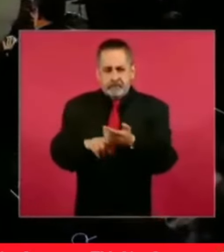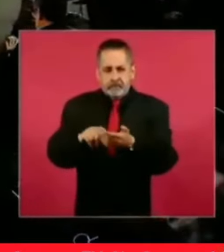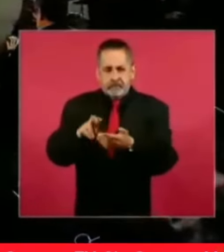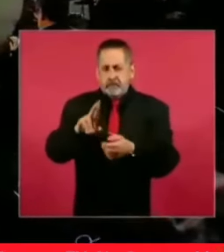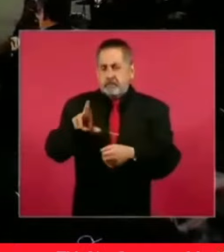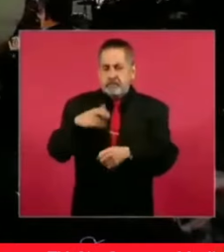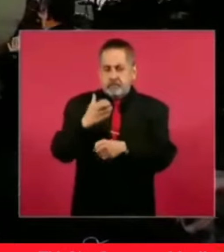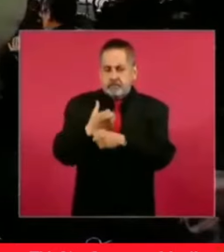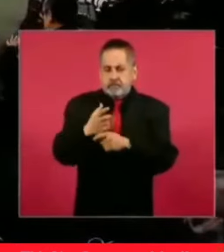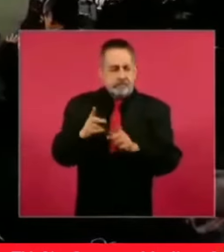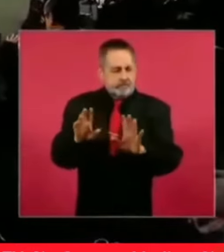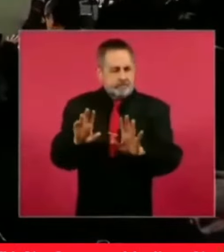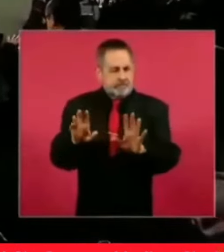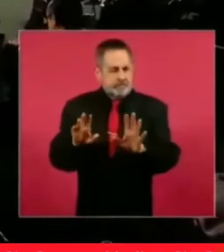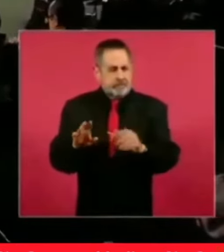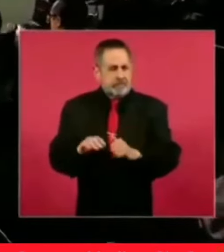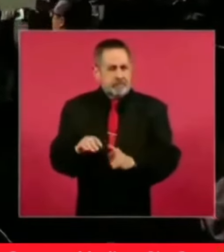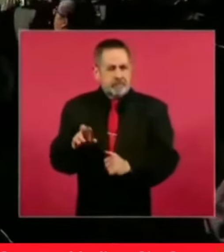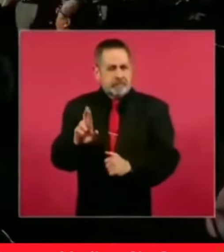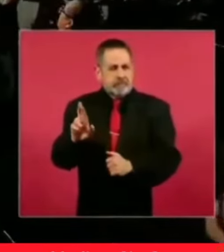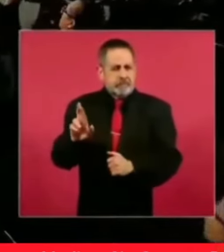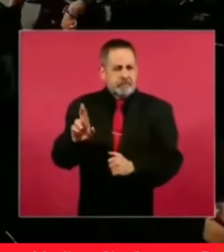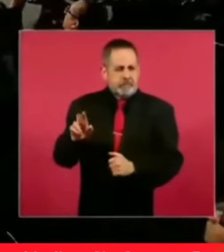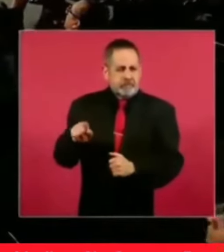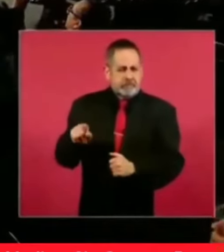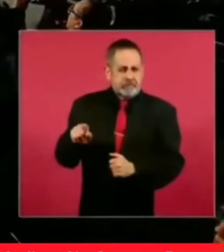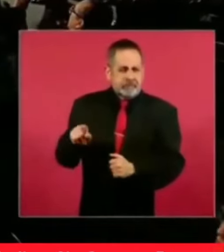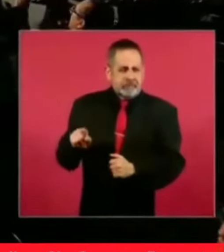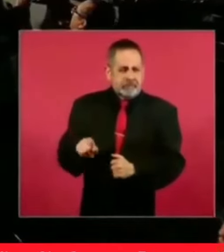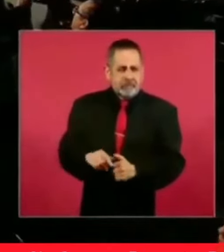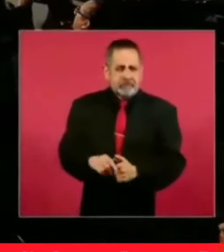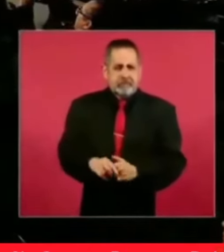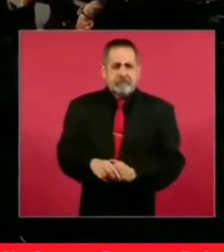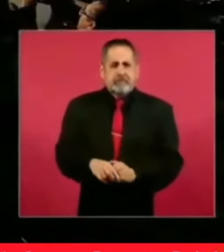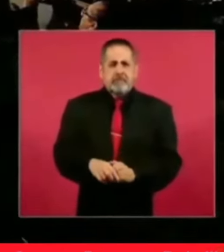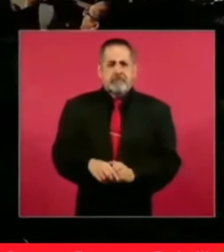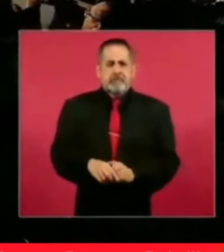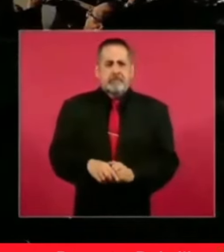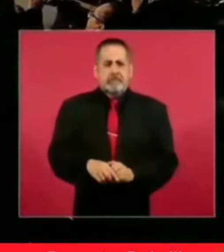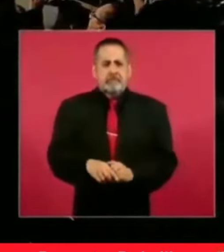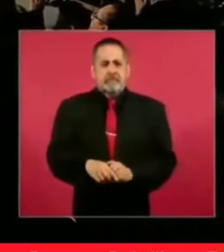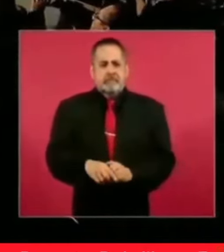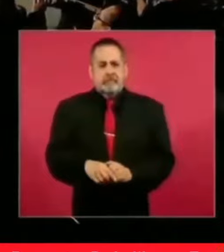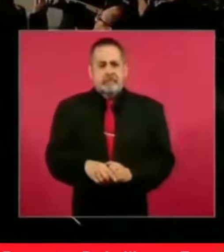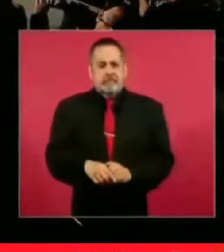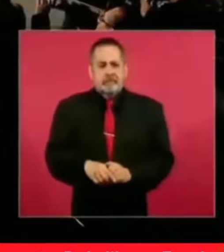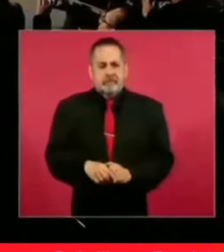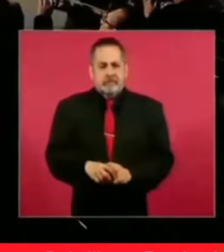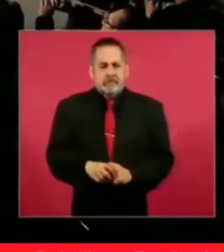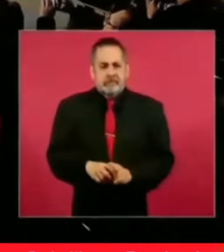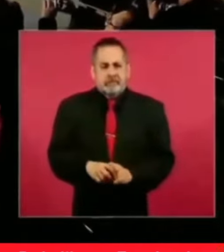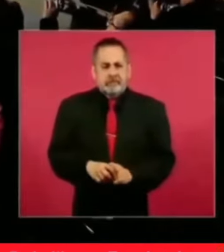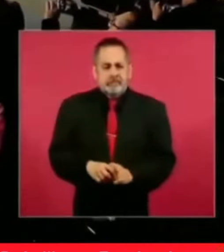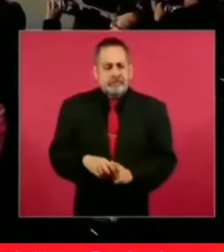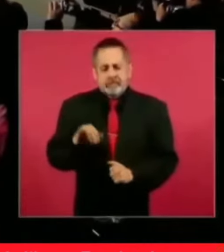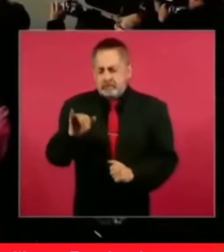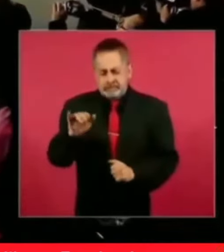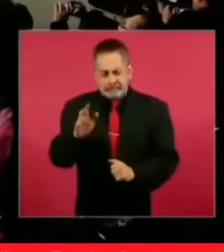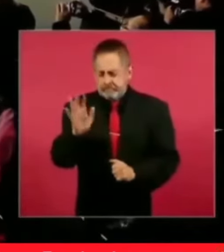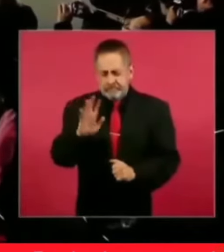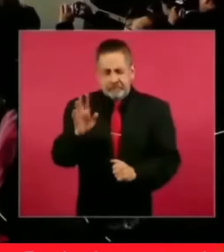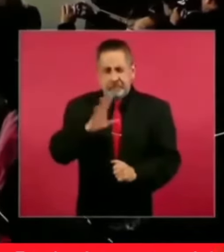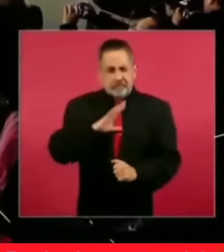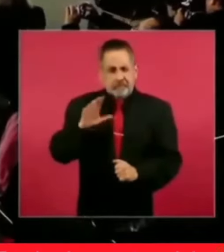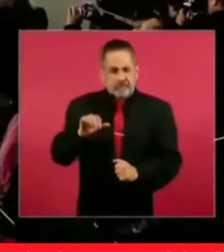republicano. Trump está arriba. Ese es es un pulso de todas las encuestas que en Estados Unidos. Sí, sí. Pero hay